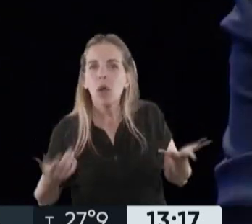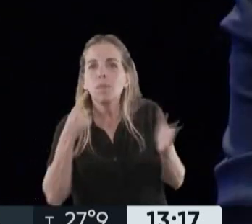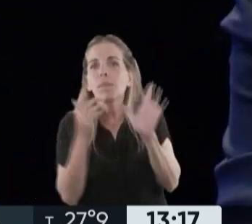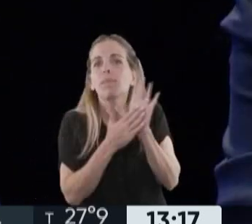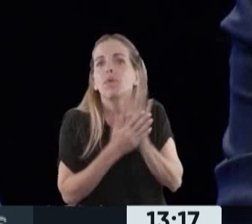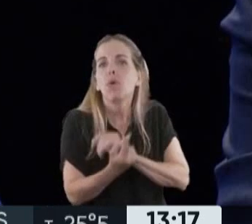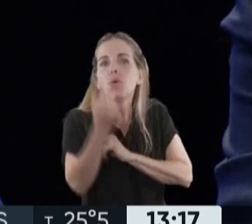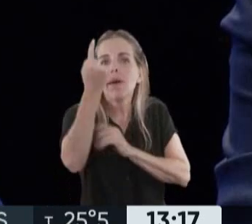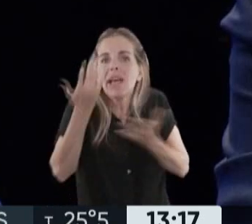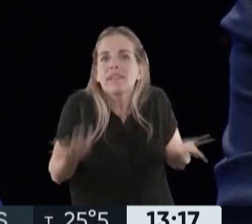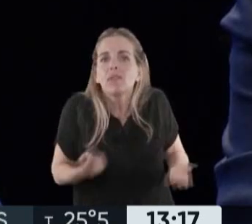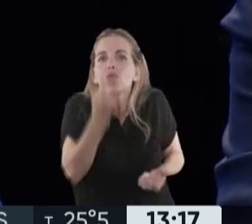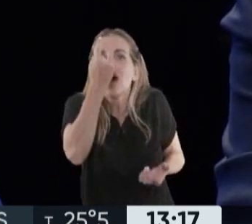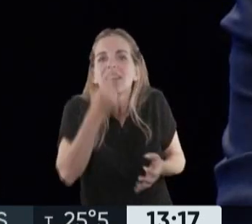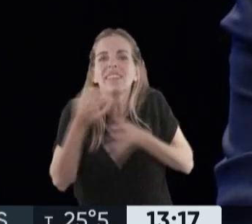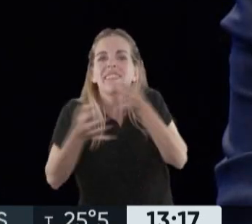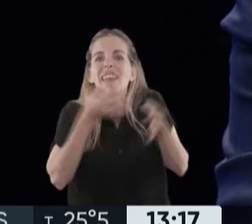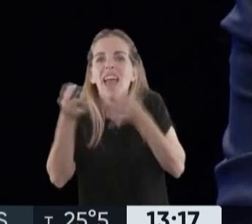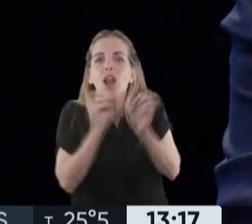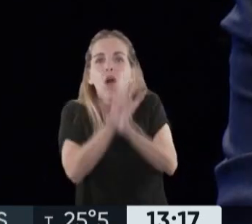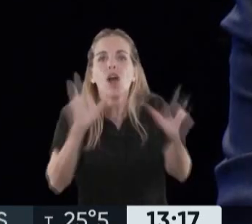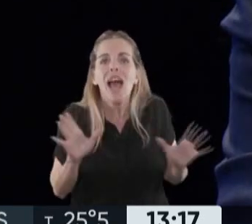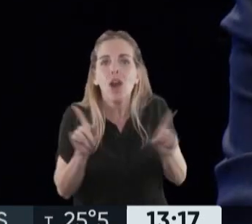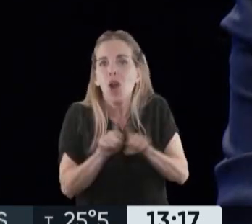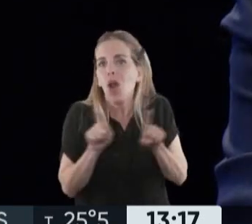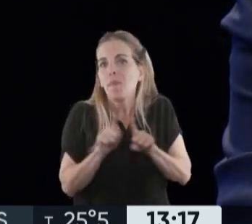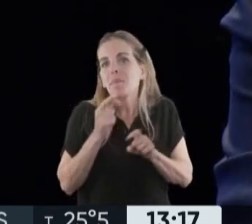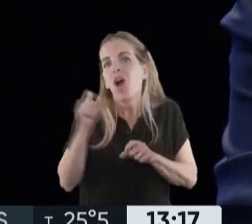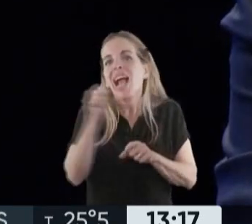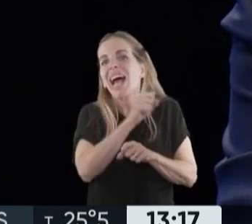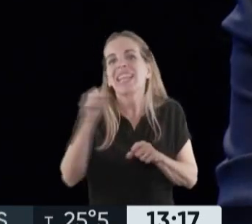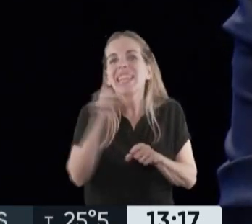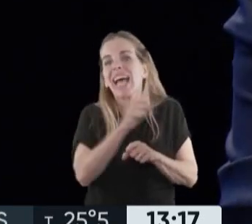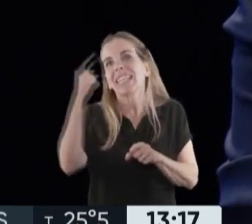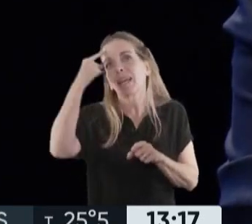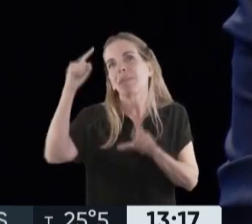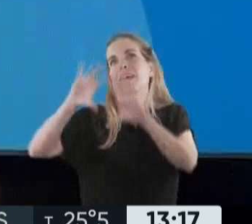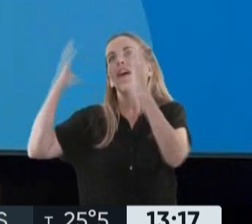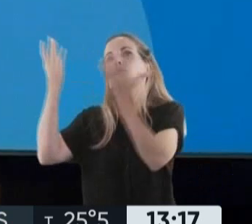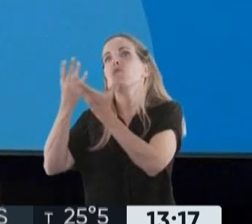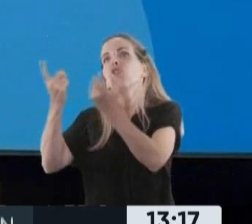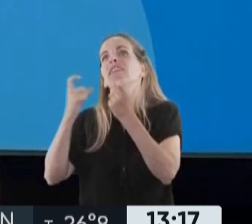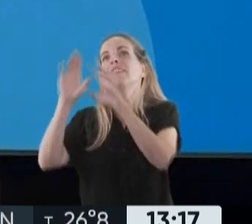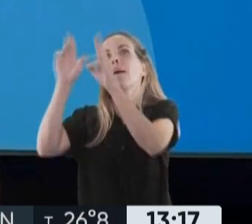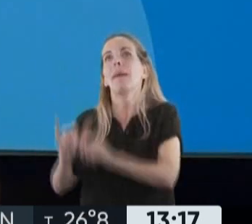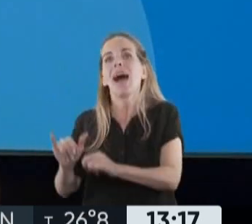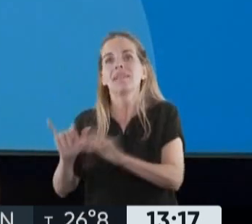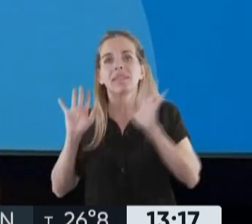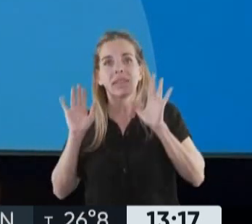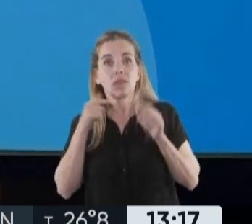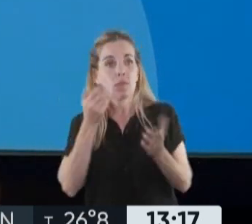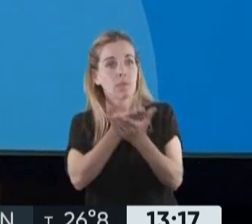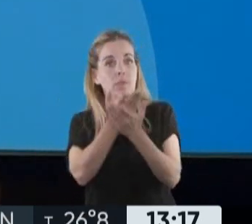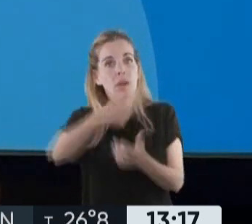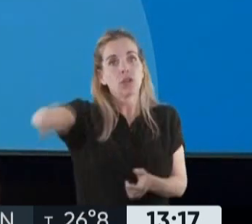Démosle una oportunidad al diálogo, como Lennon, que le pedía al mundo que le den una oportunidad a la paz. Argentinos, démonos